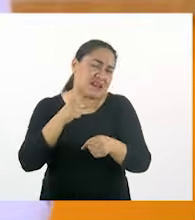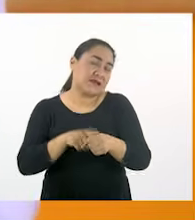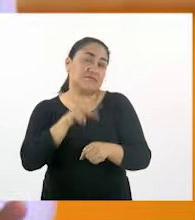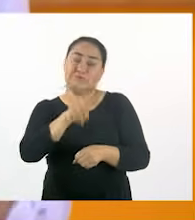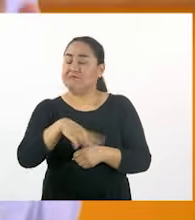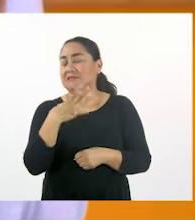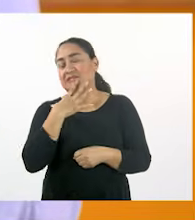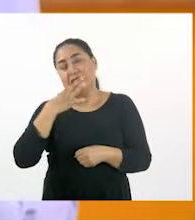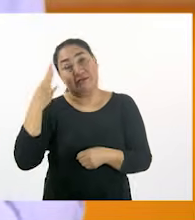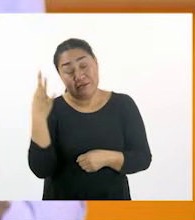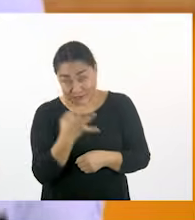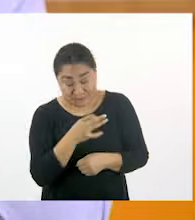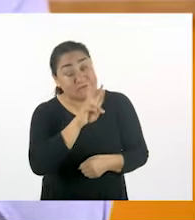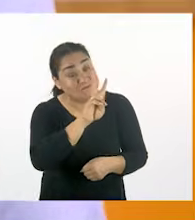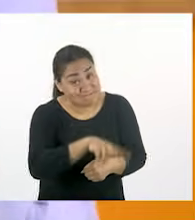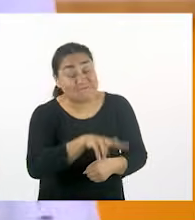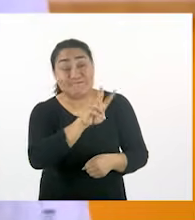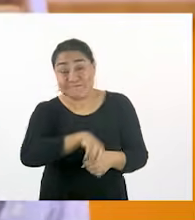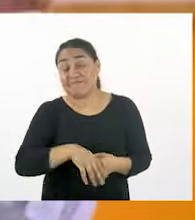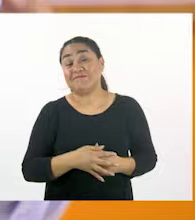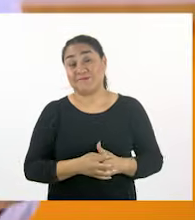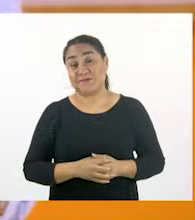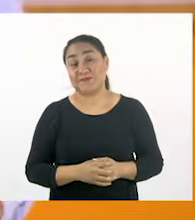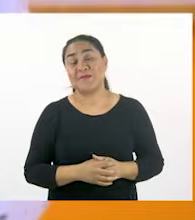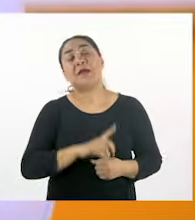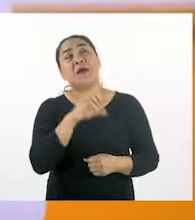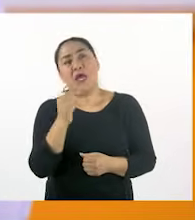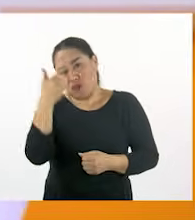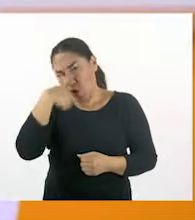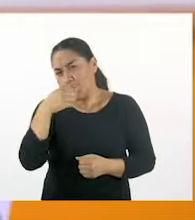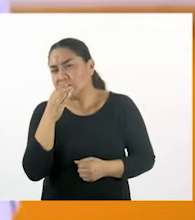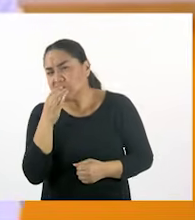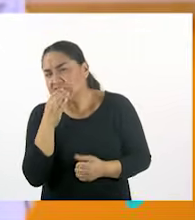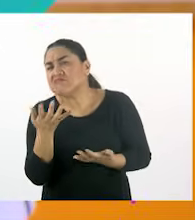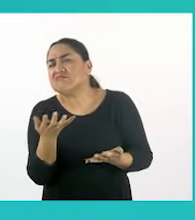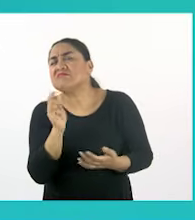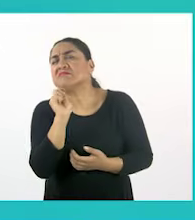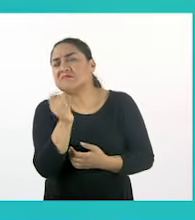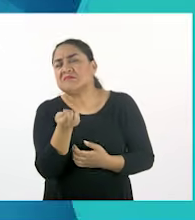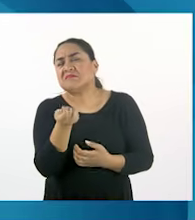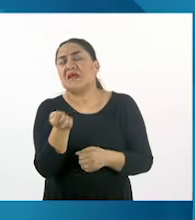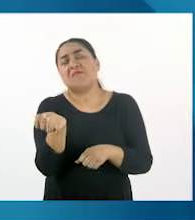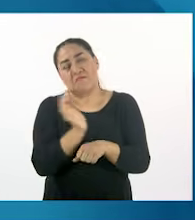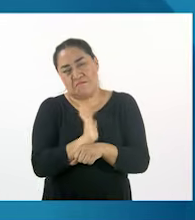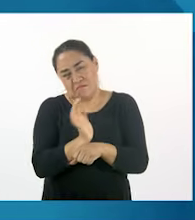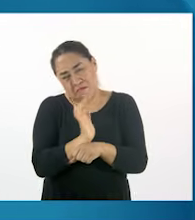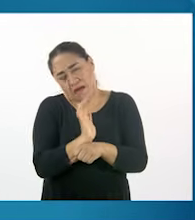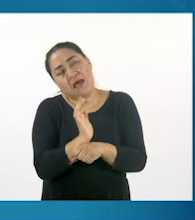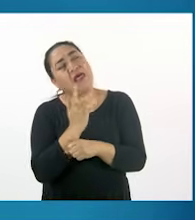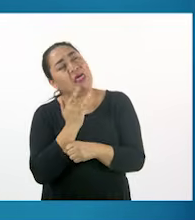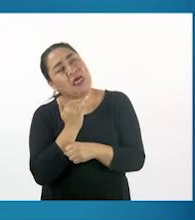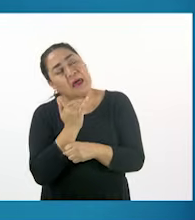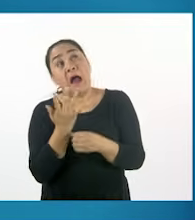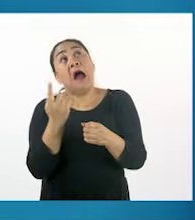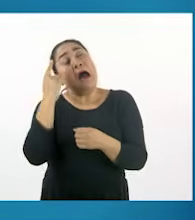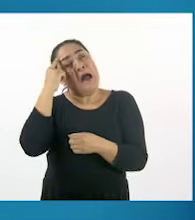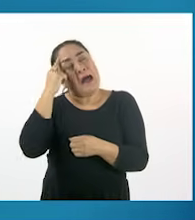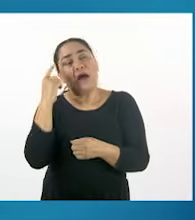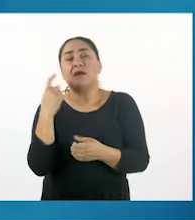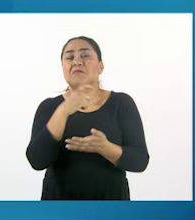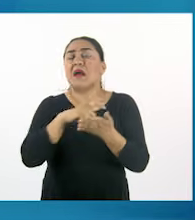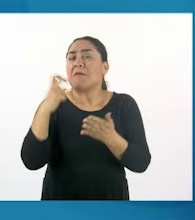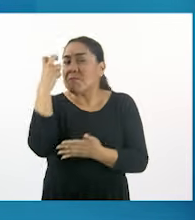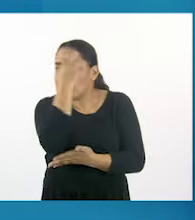delicioso también, por cierto. Y bueno, de cena, pues me puse a ver una película, maestra, que le digo. Entonces, compartí con una